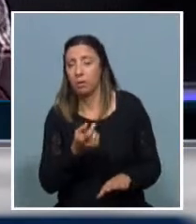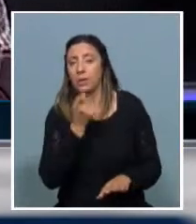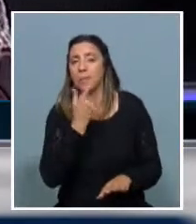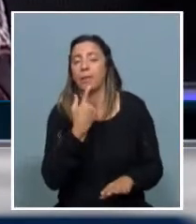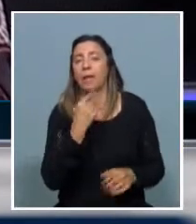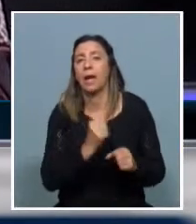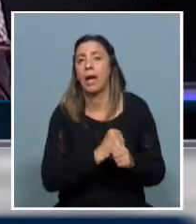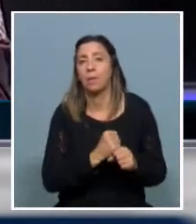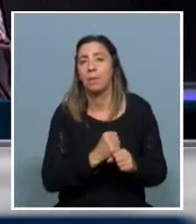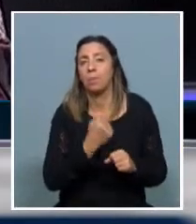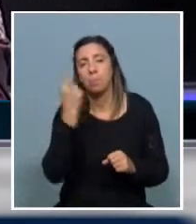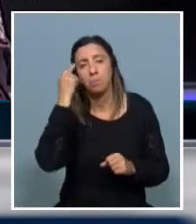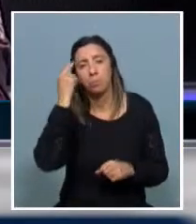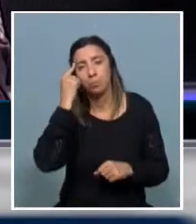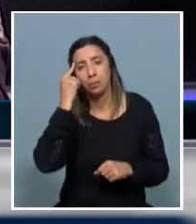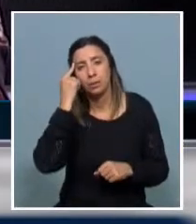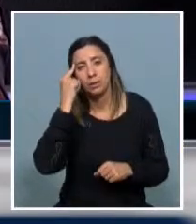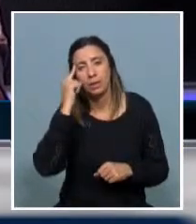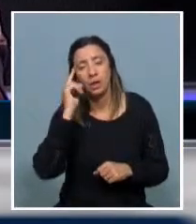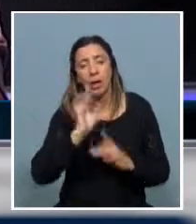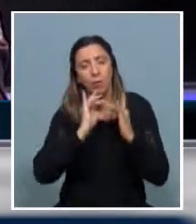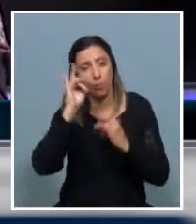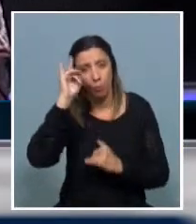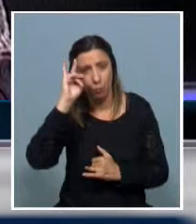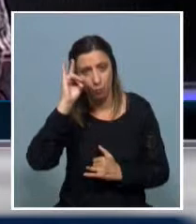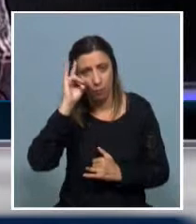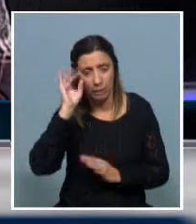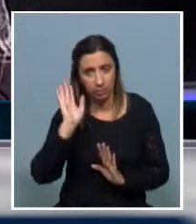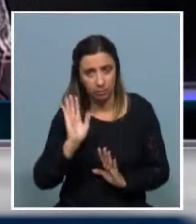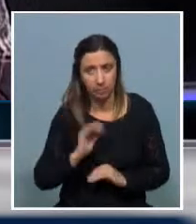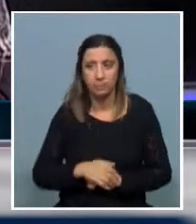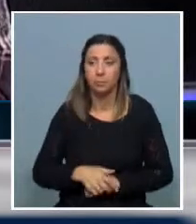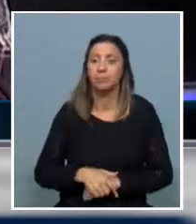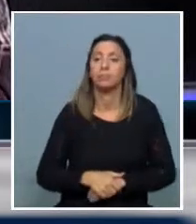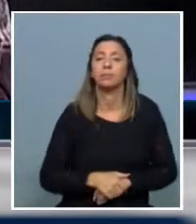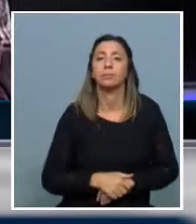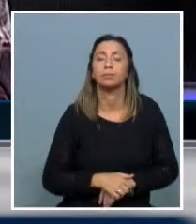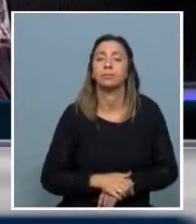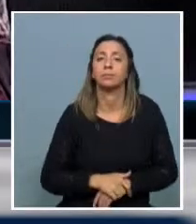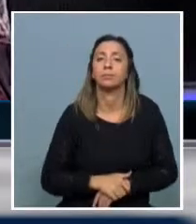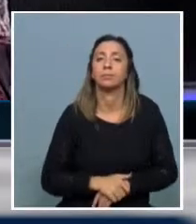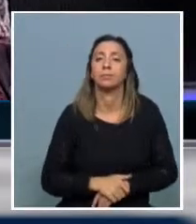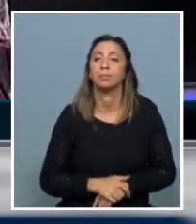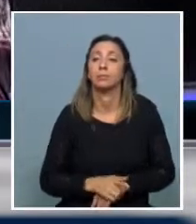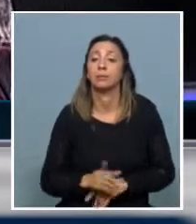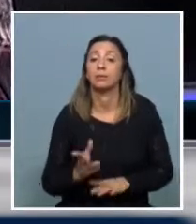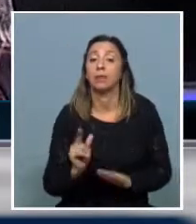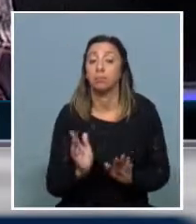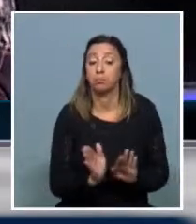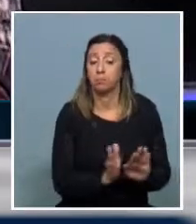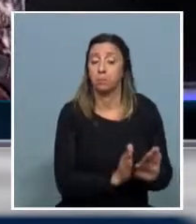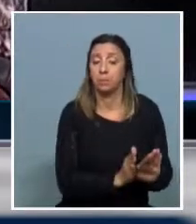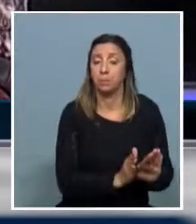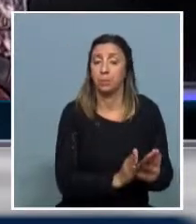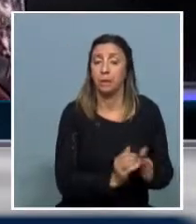ha probado o hay sospecha de un falseamiento de datos y todavía están abiertos a los efectos de la prueba, los hemos dejado para que esto